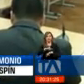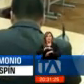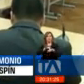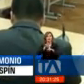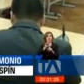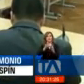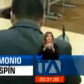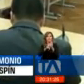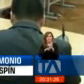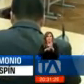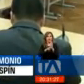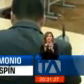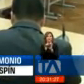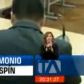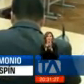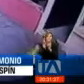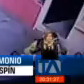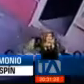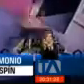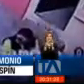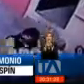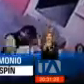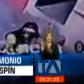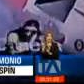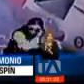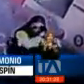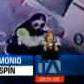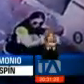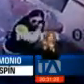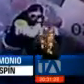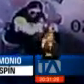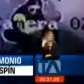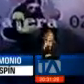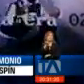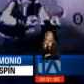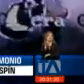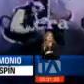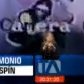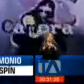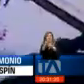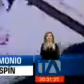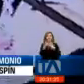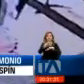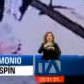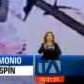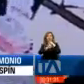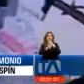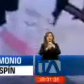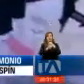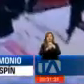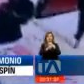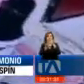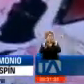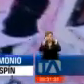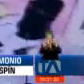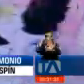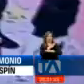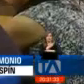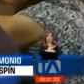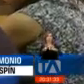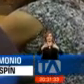minutos en los que detalló la visita de espí y cadena el 24 de septiembre del año anterior en la casa de confianza de